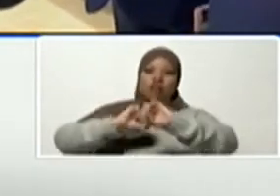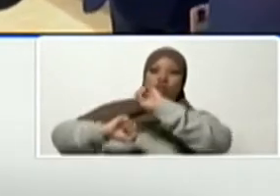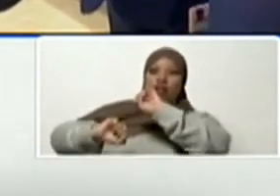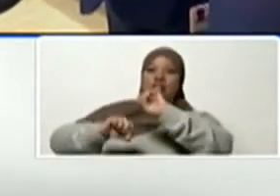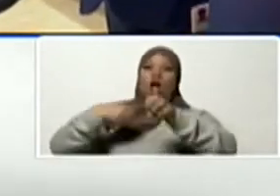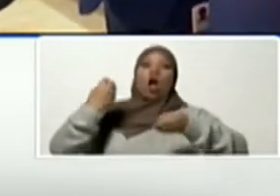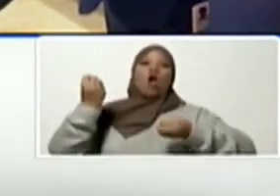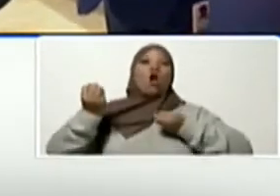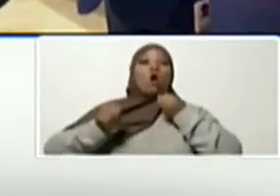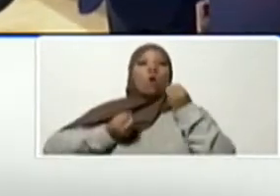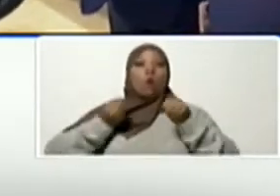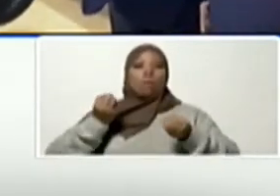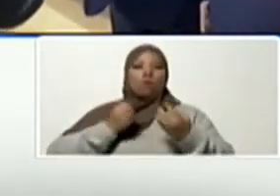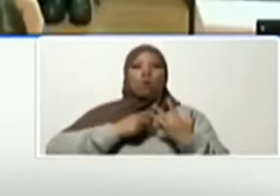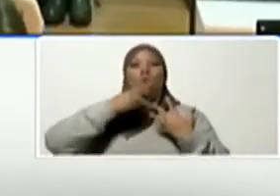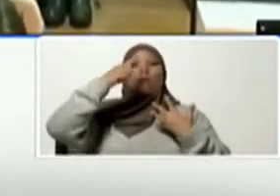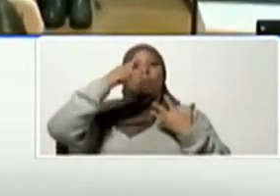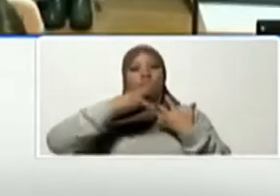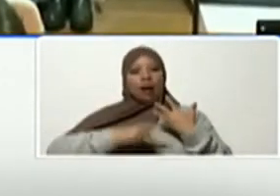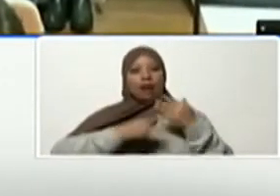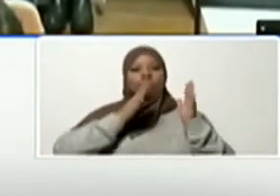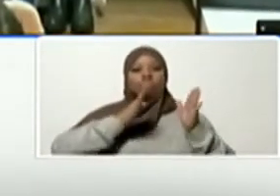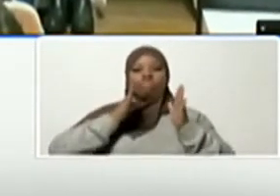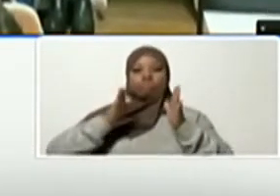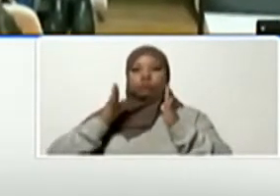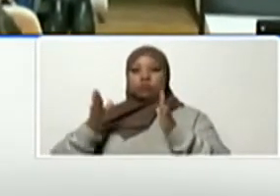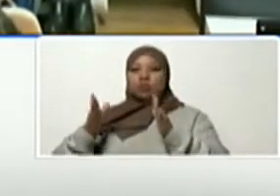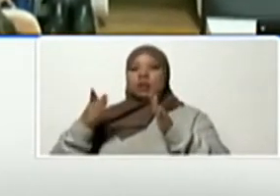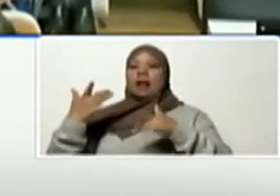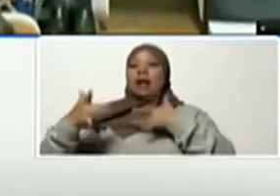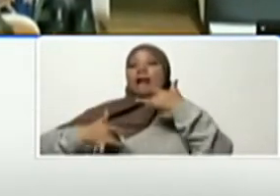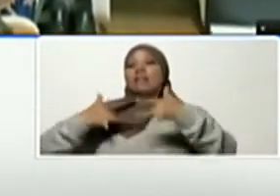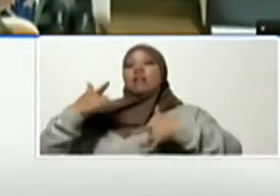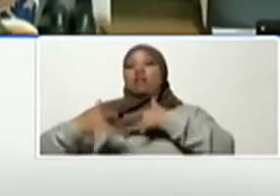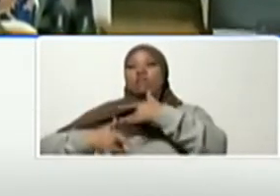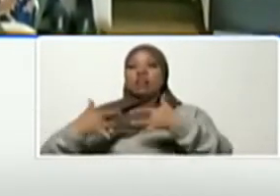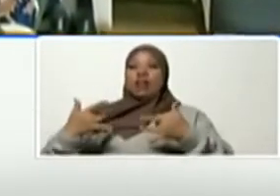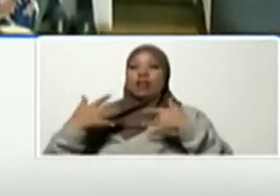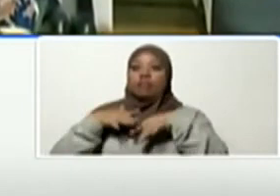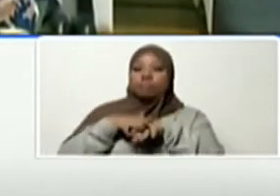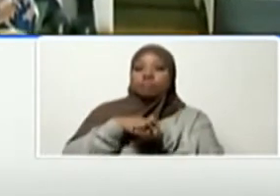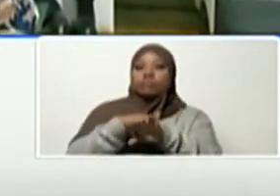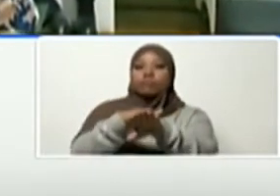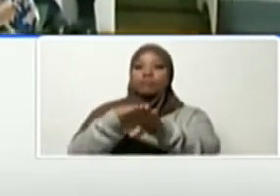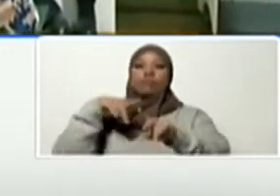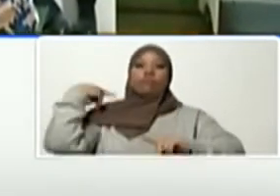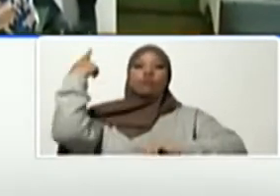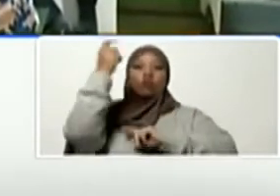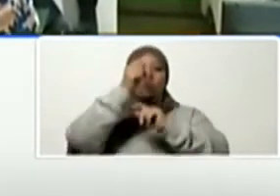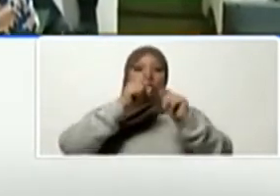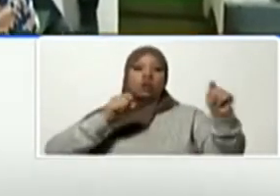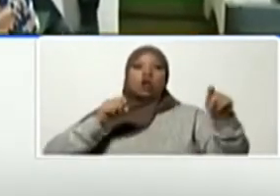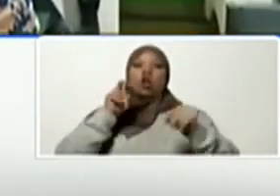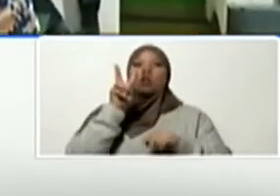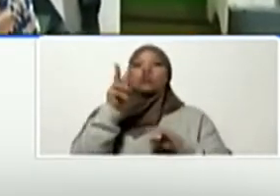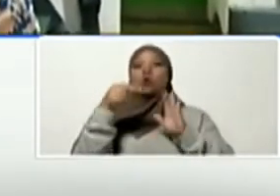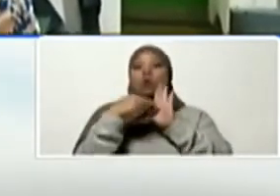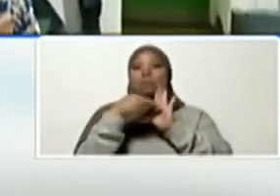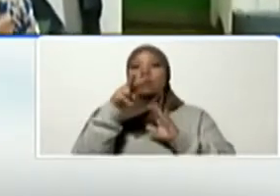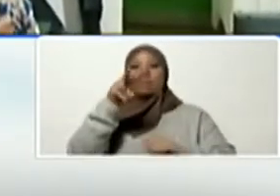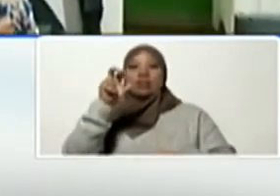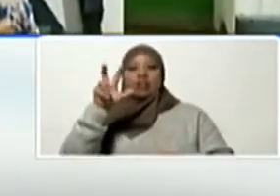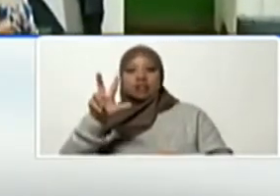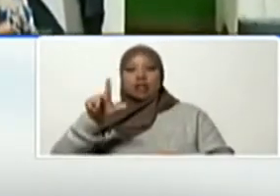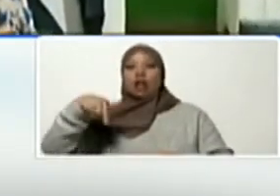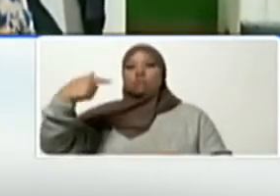acción para emprender un conjunto de iniciativas en defensa de la Amazonía a partir del año 2023. El